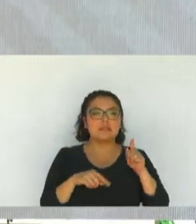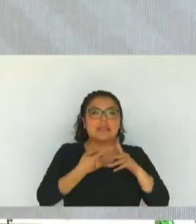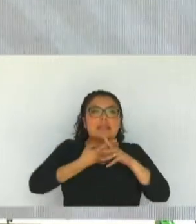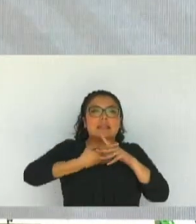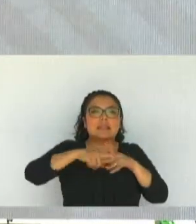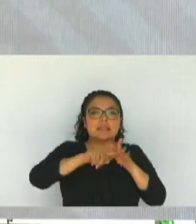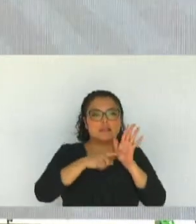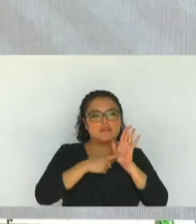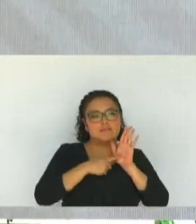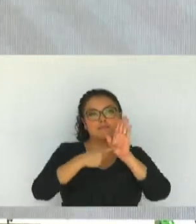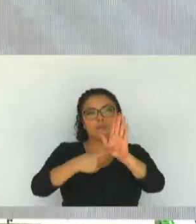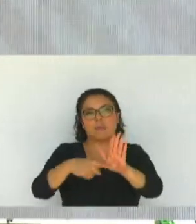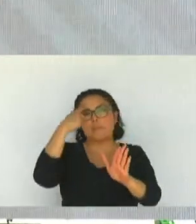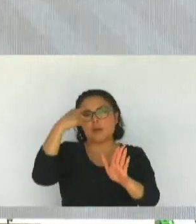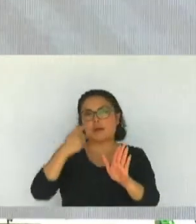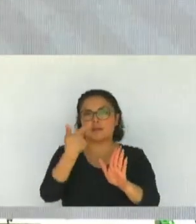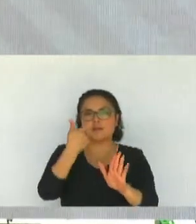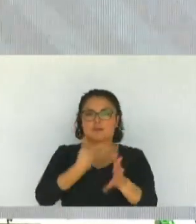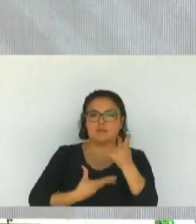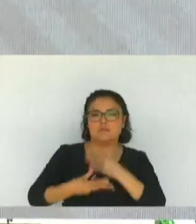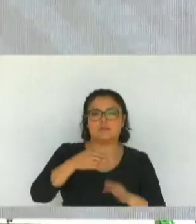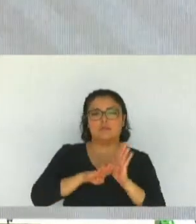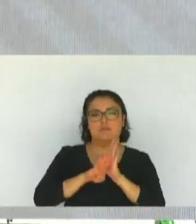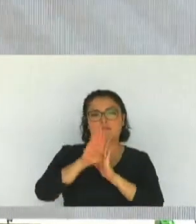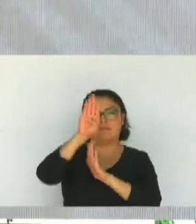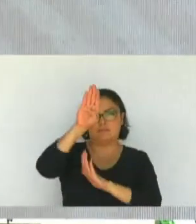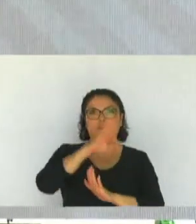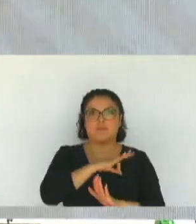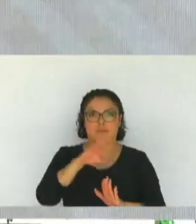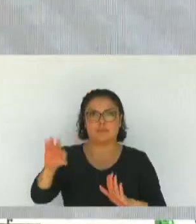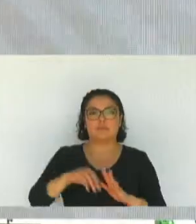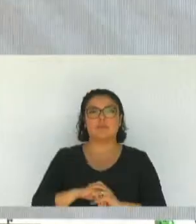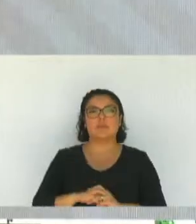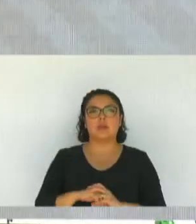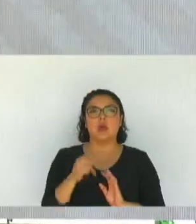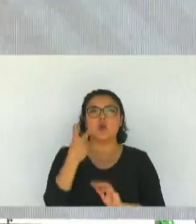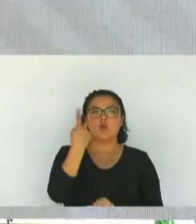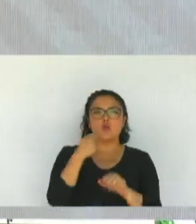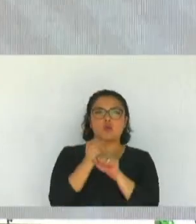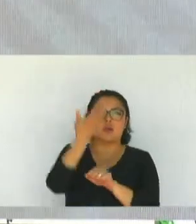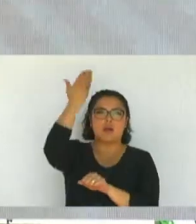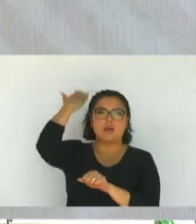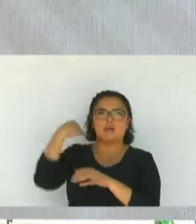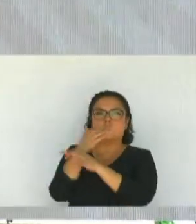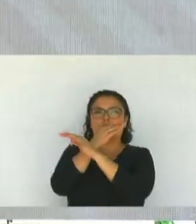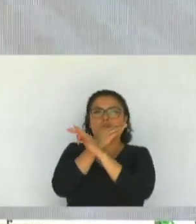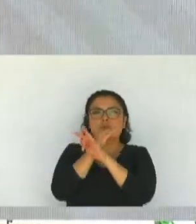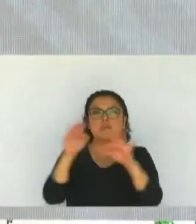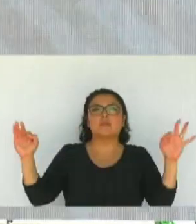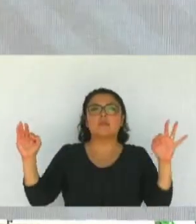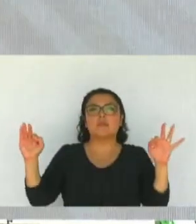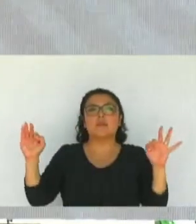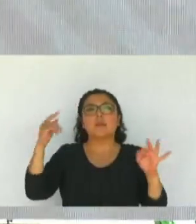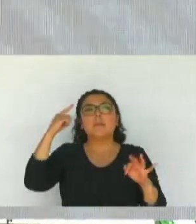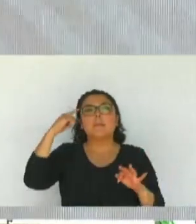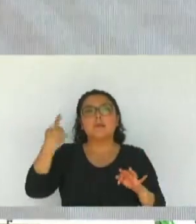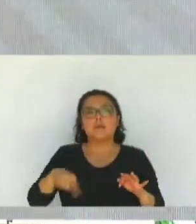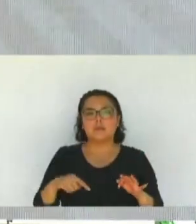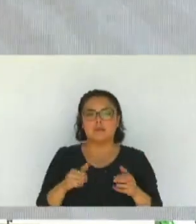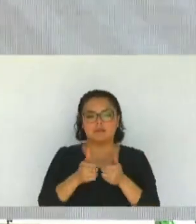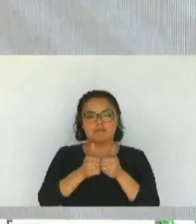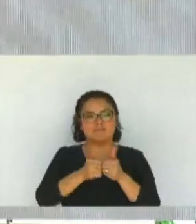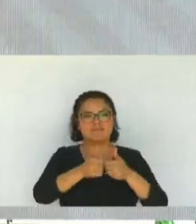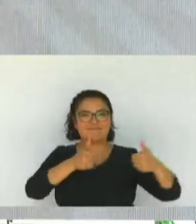recuperación económica, social y cultural. Se anunciaba hace dos años el fin de la Jornada Nacional de Sana Distancia